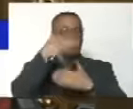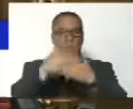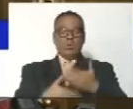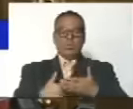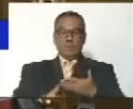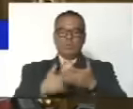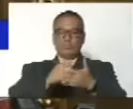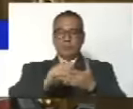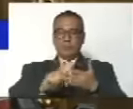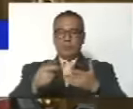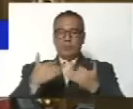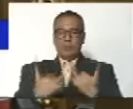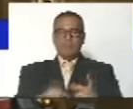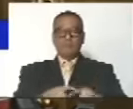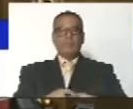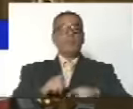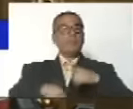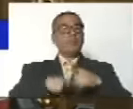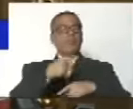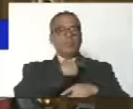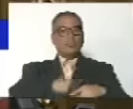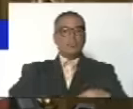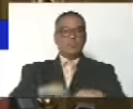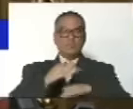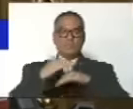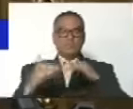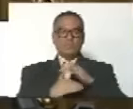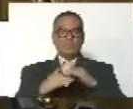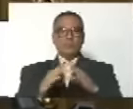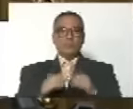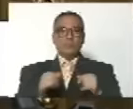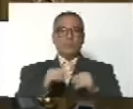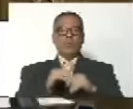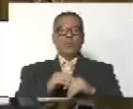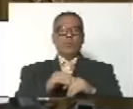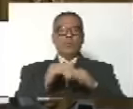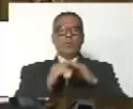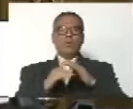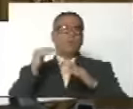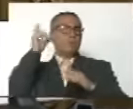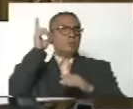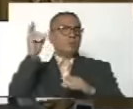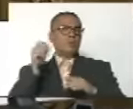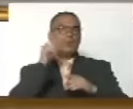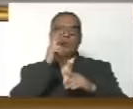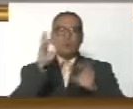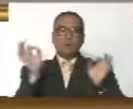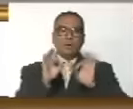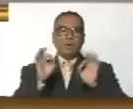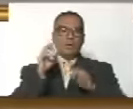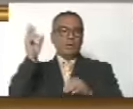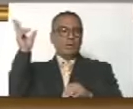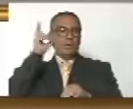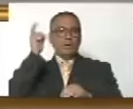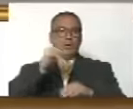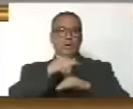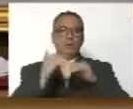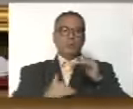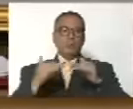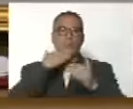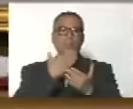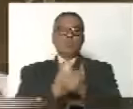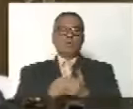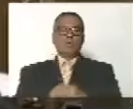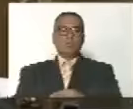en lista anexa. Acto seguido, el presidente... Subsecretario, no se escucha. Por favor, suban el volumen del sonido del subsecretario.